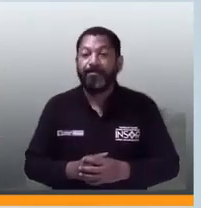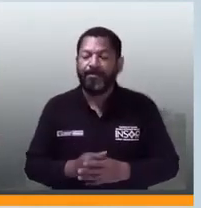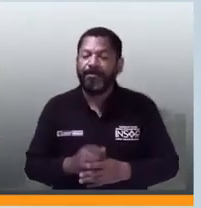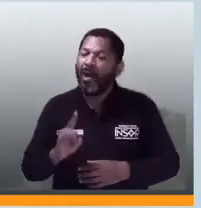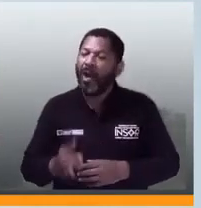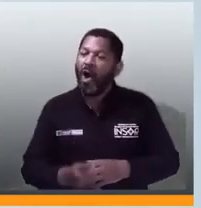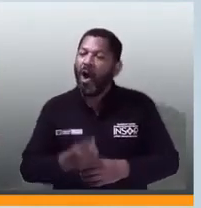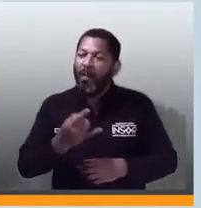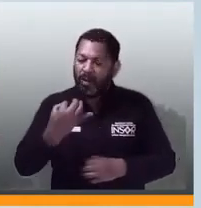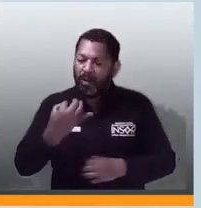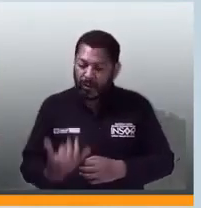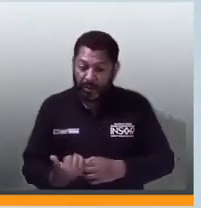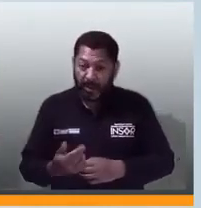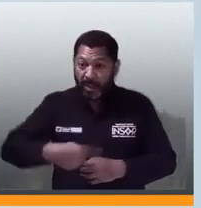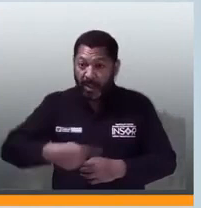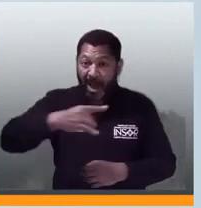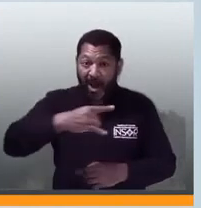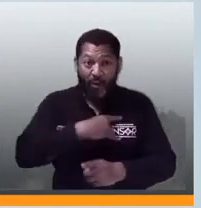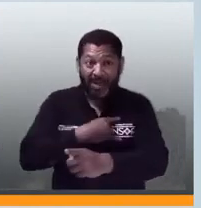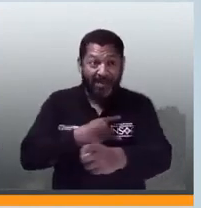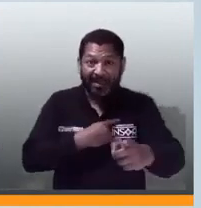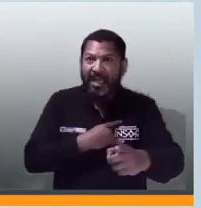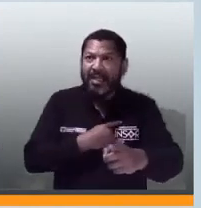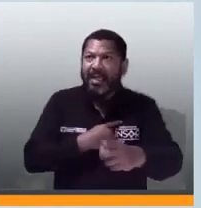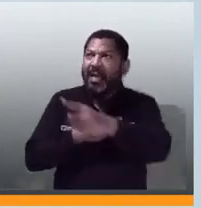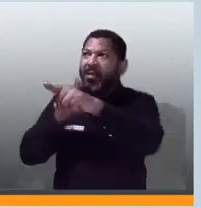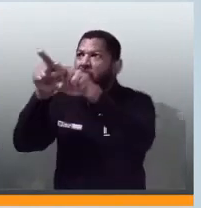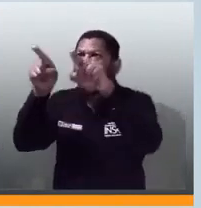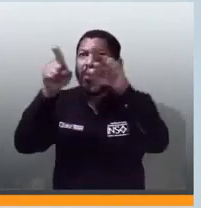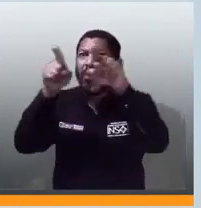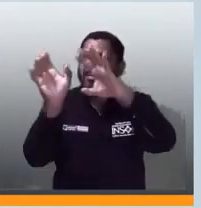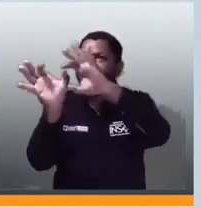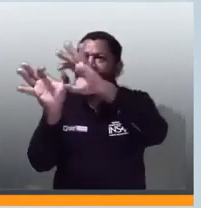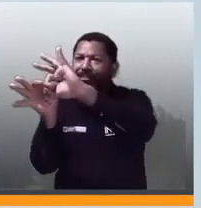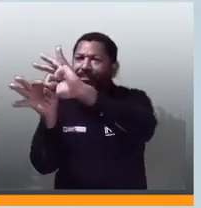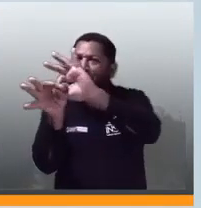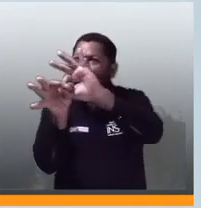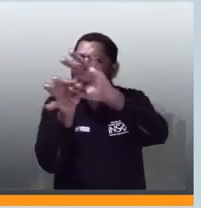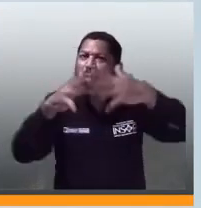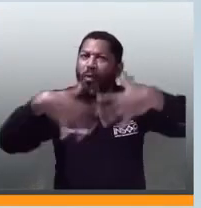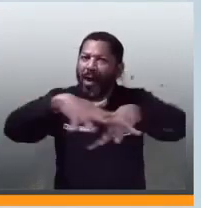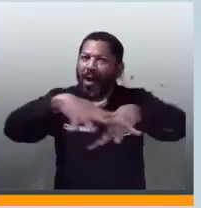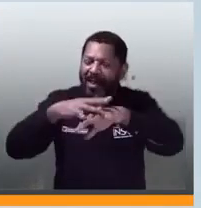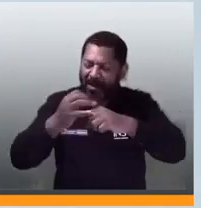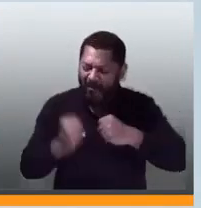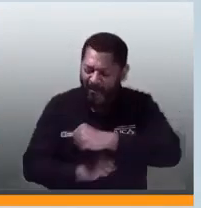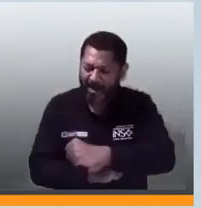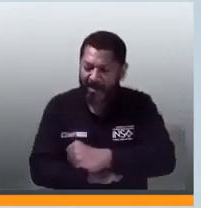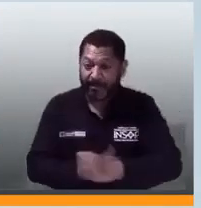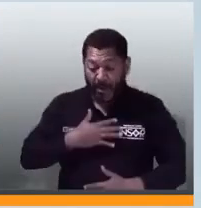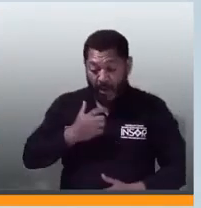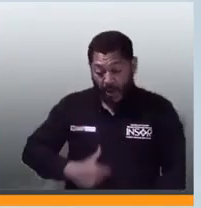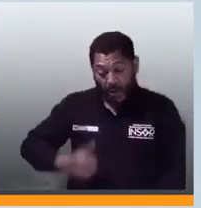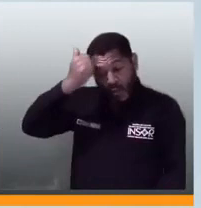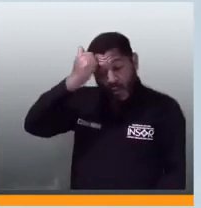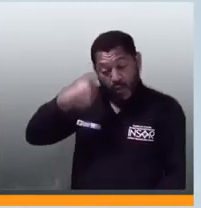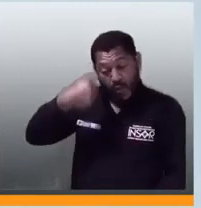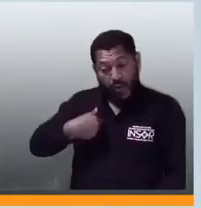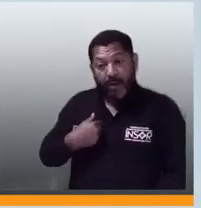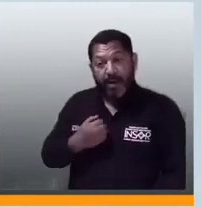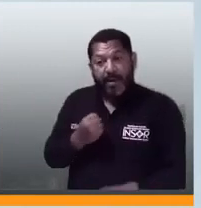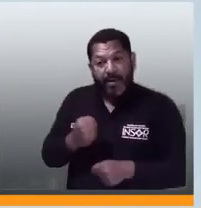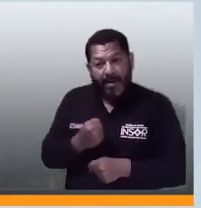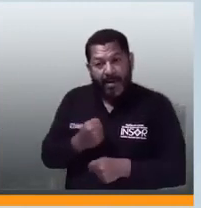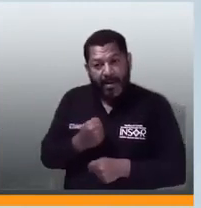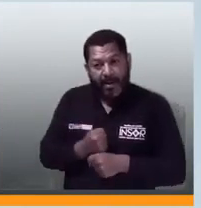las relaciones entre todas las universidades. Yo pienso que ese es el gran aprendizaje de estos procesos. Cuando yo como docente trabajo, y como